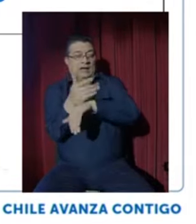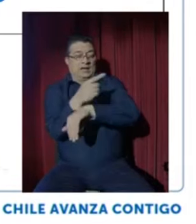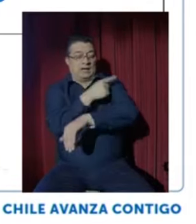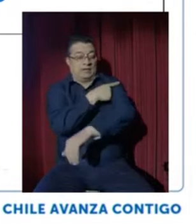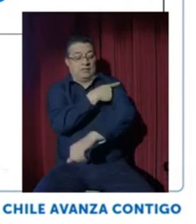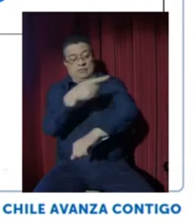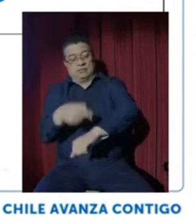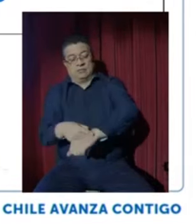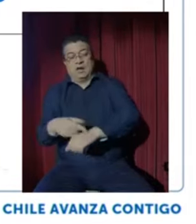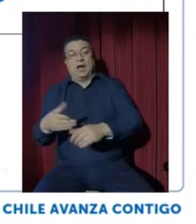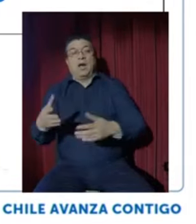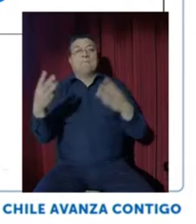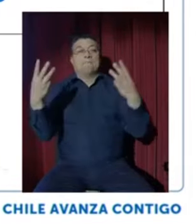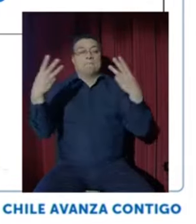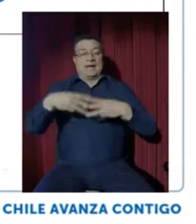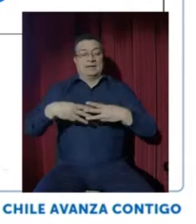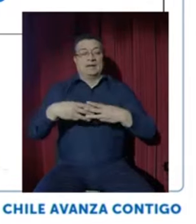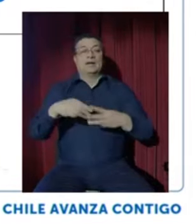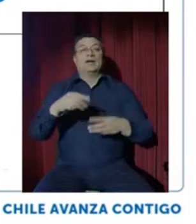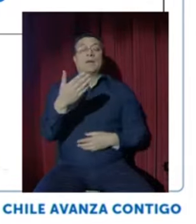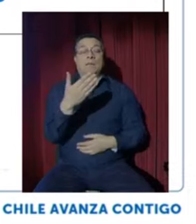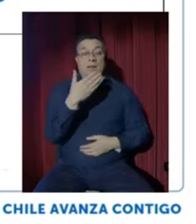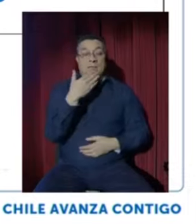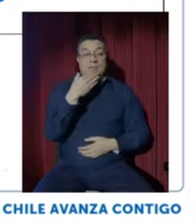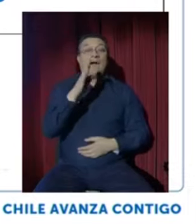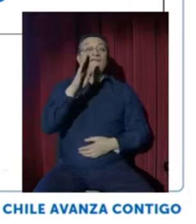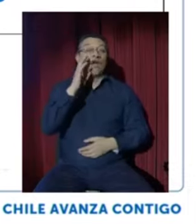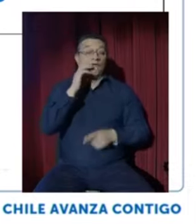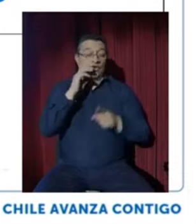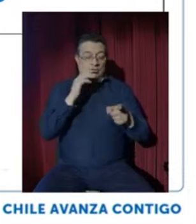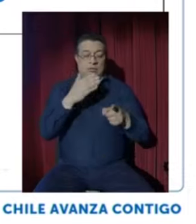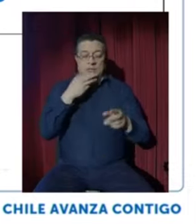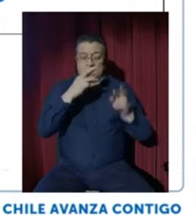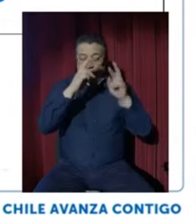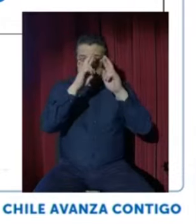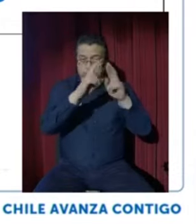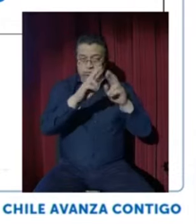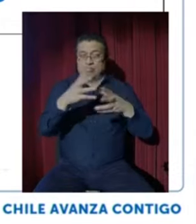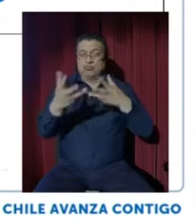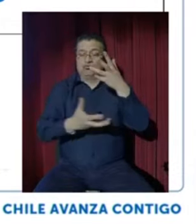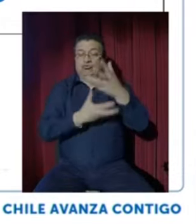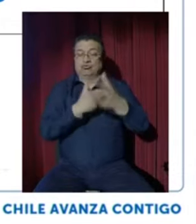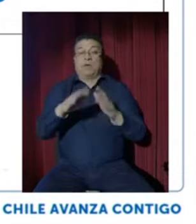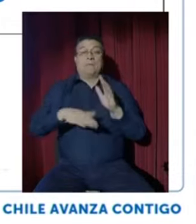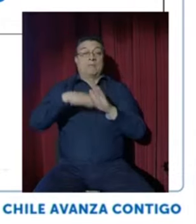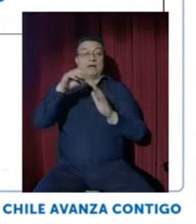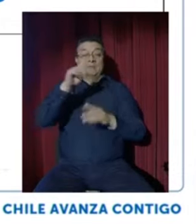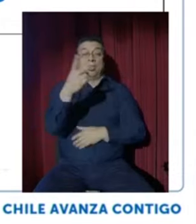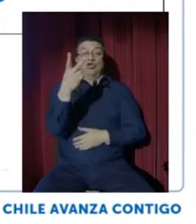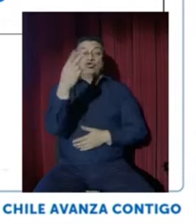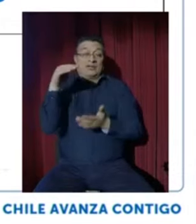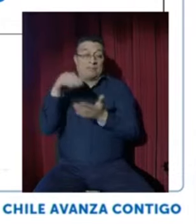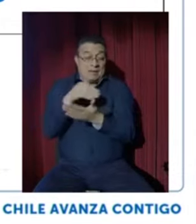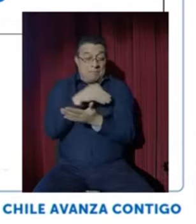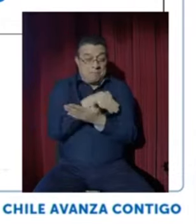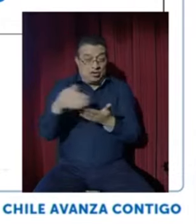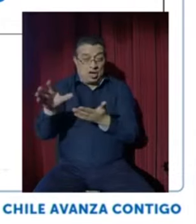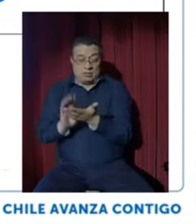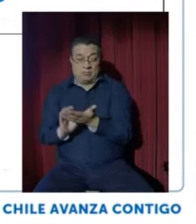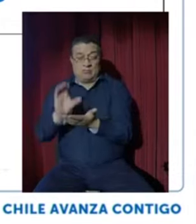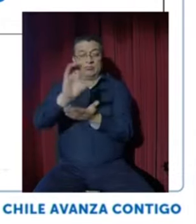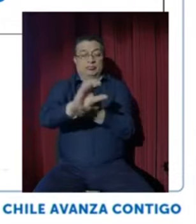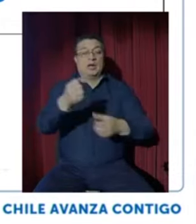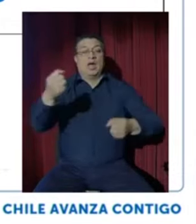y magayanes bueno Ahí destacada la región del bío donde se concentran también los incendios pero más de 12,000 millones de pesos para